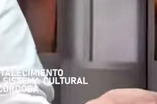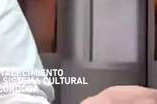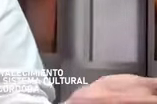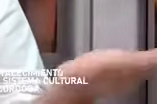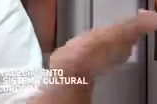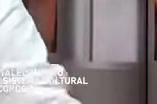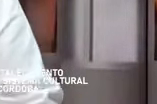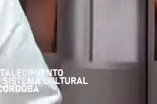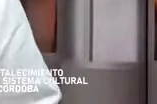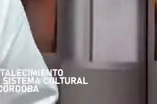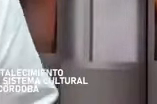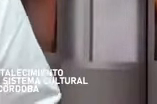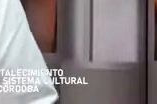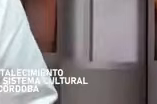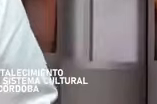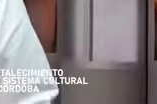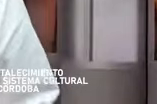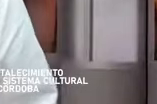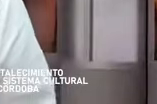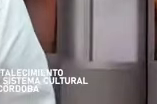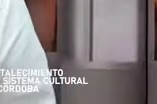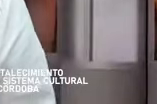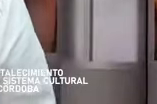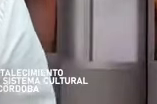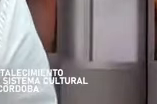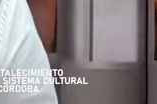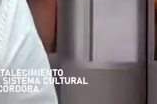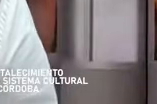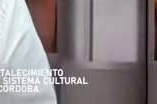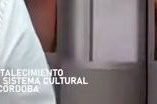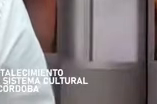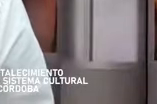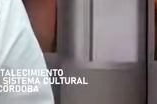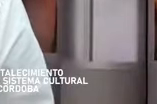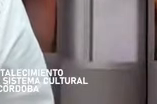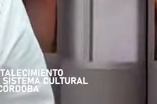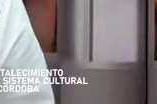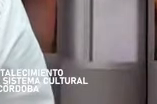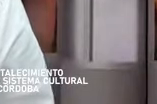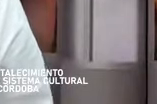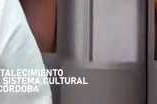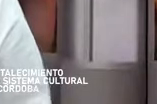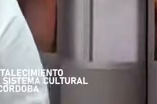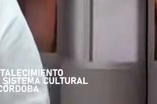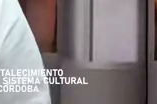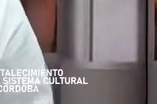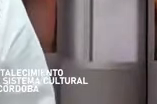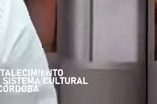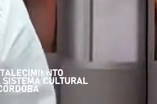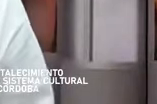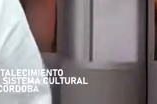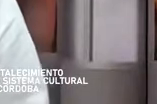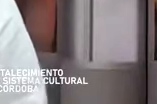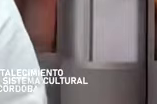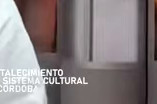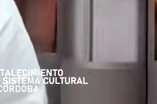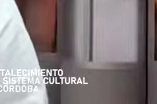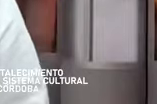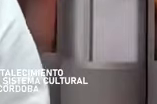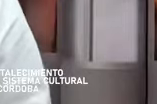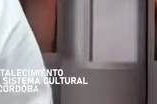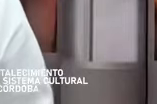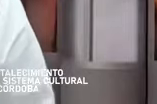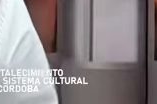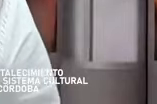Este es un gobierno para todos, así que la Secretaría de Cultura está para servirles. Las puertas están abiertas para